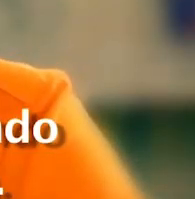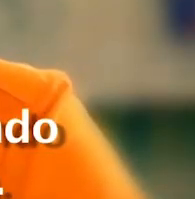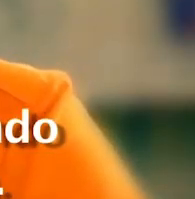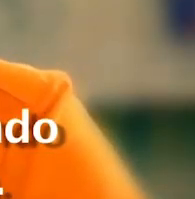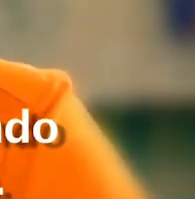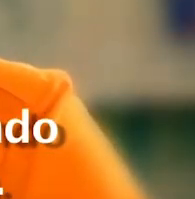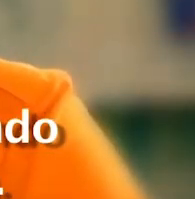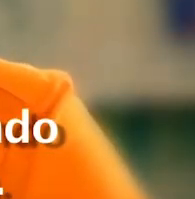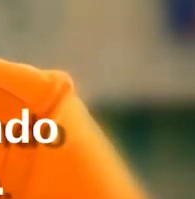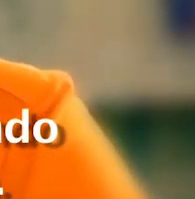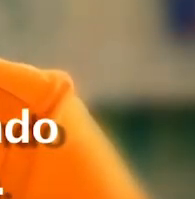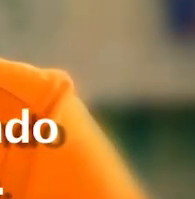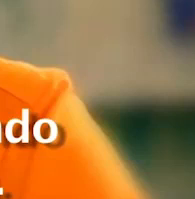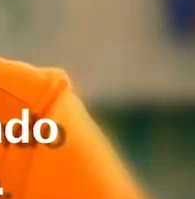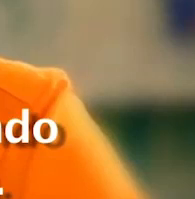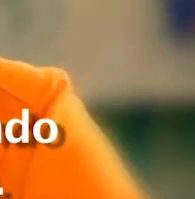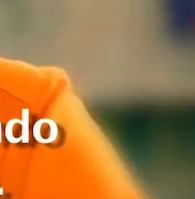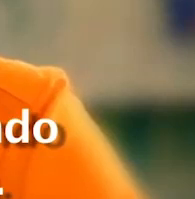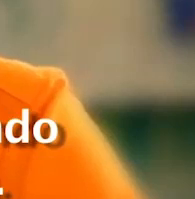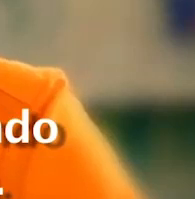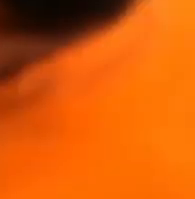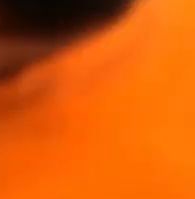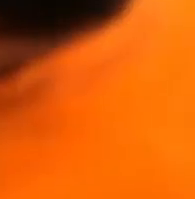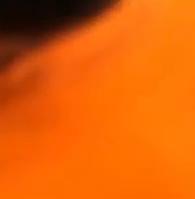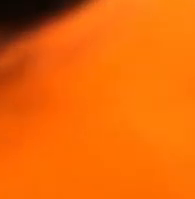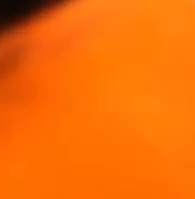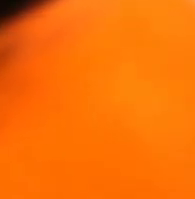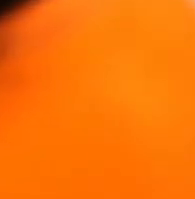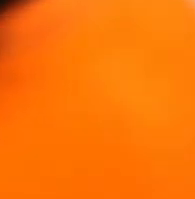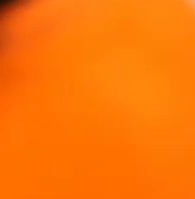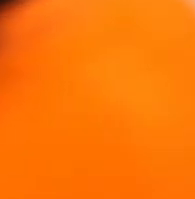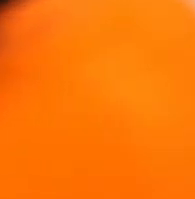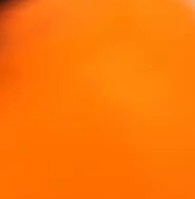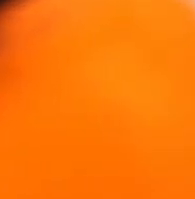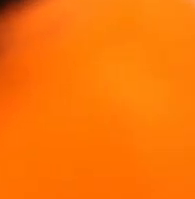Que mi mami pueda seguir trabajando después que nazca mi hermanita.